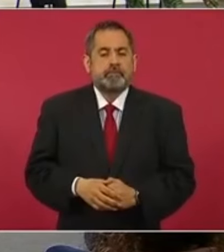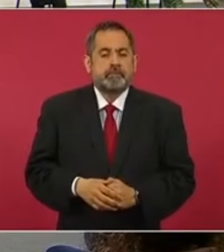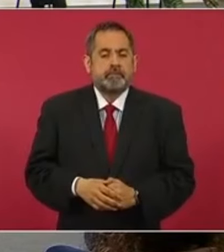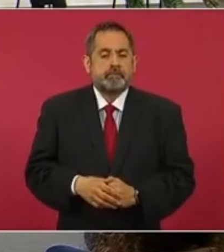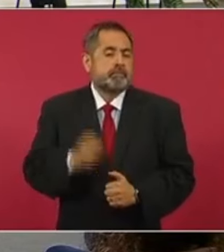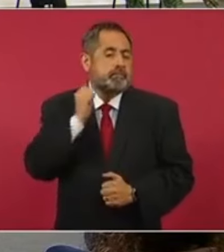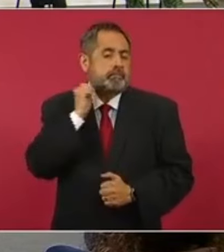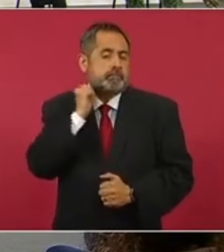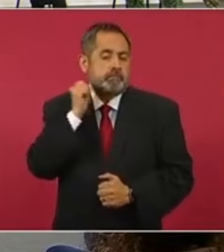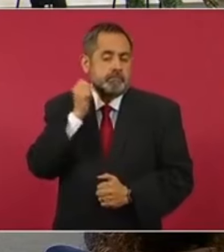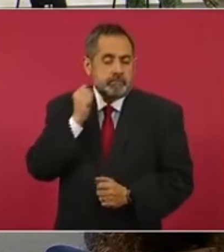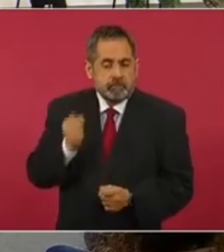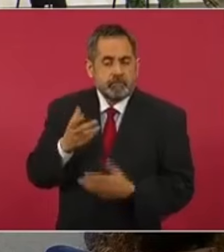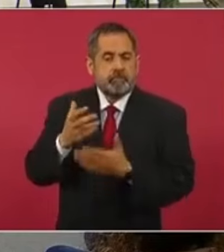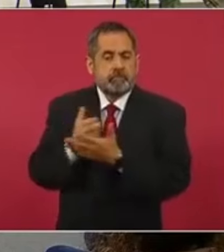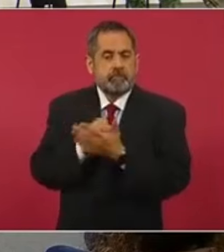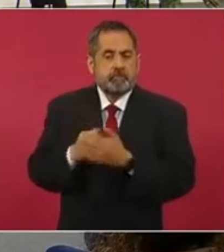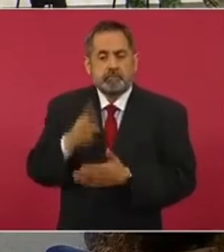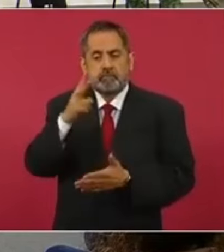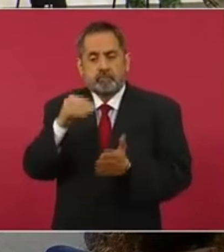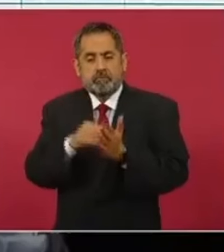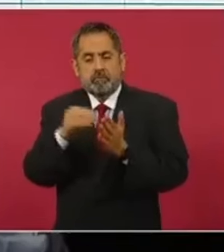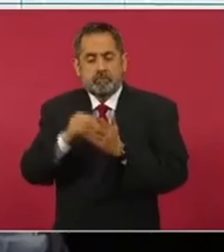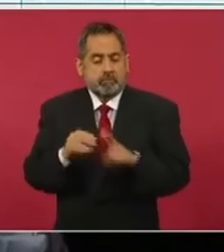$1,916,000. Y senador,